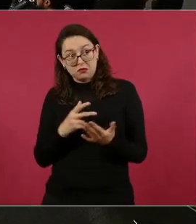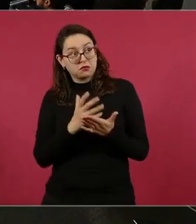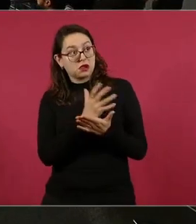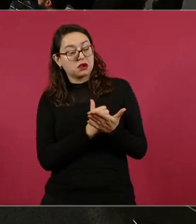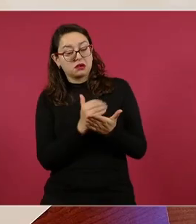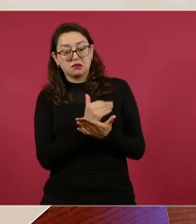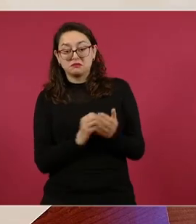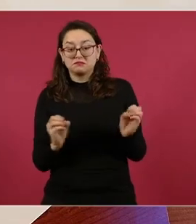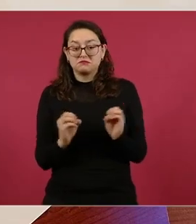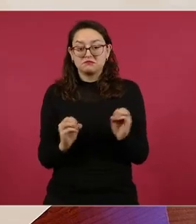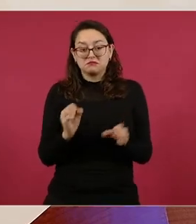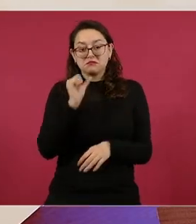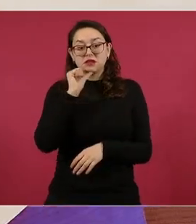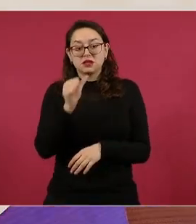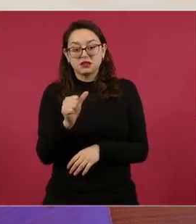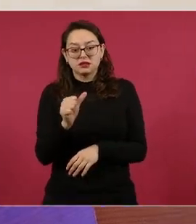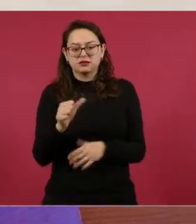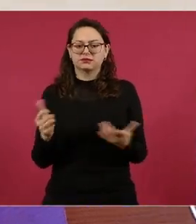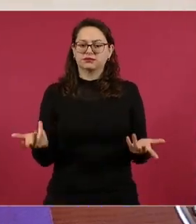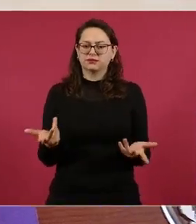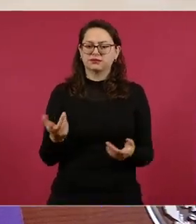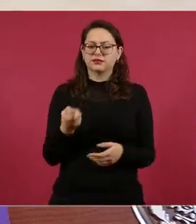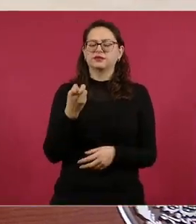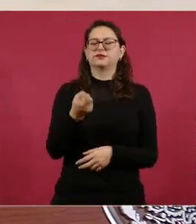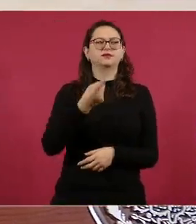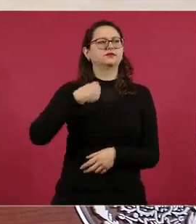Entonces, por eso tomamos la decisión.